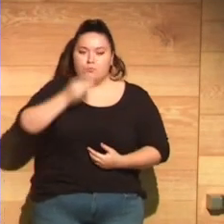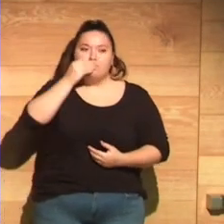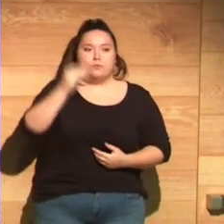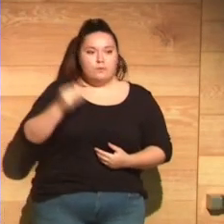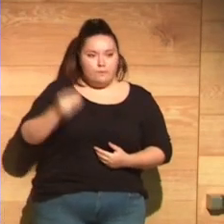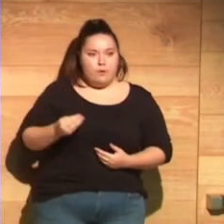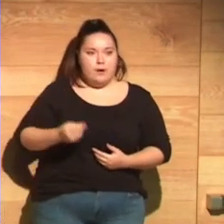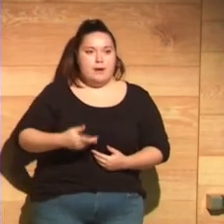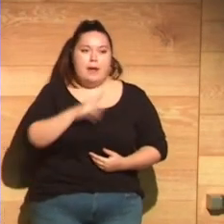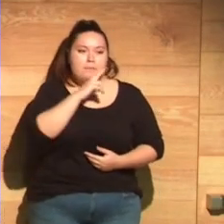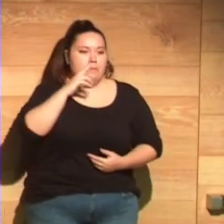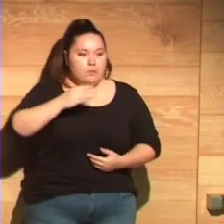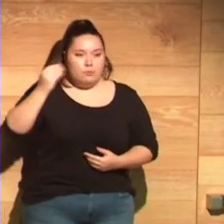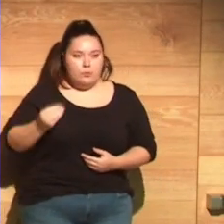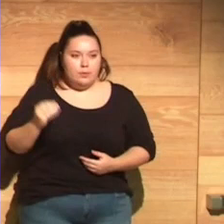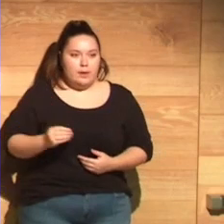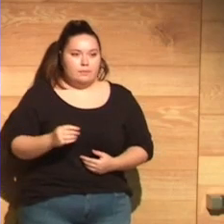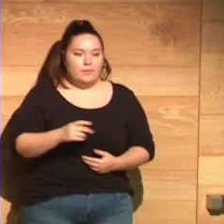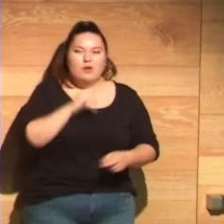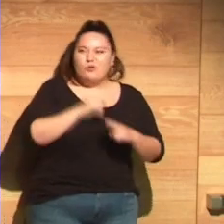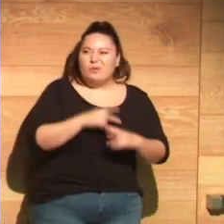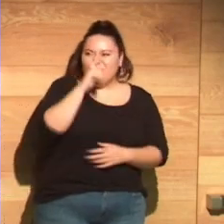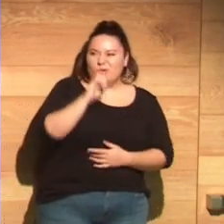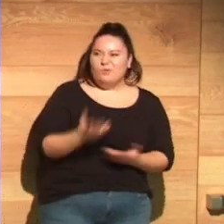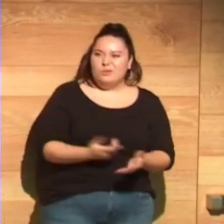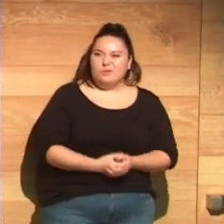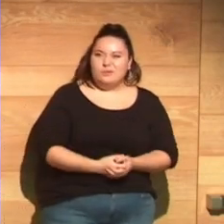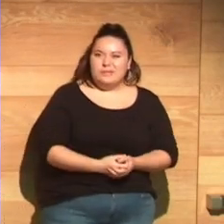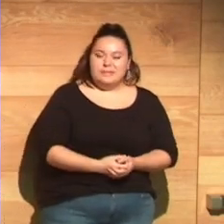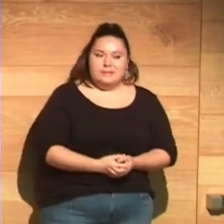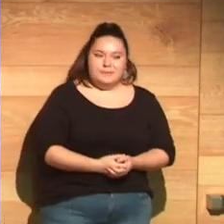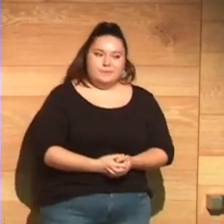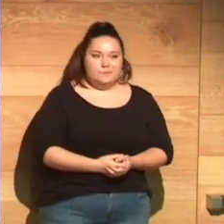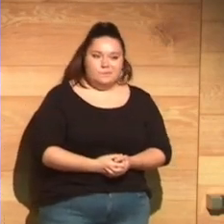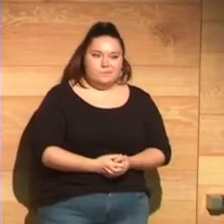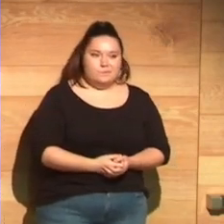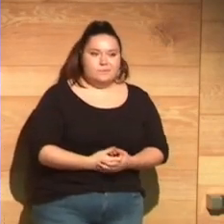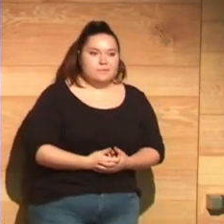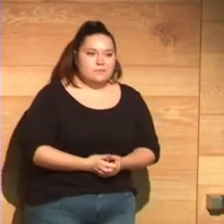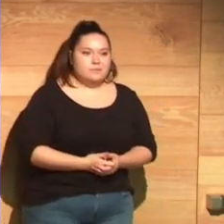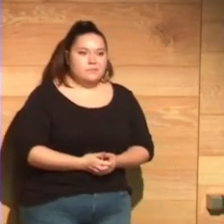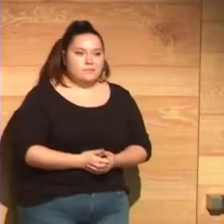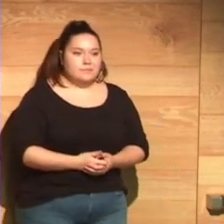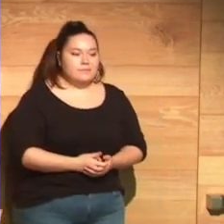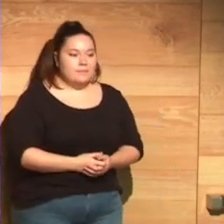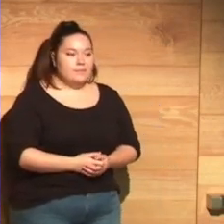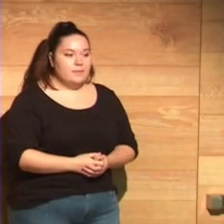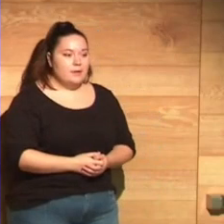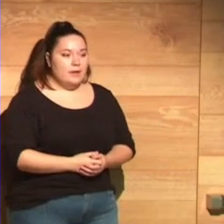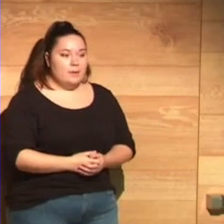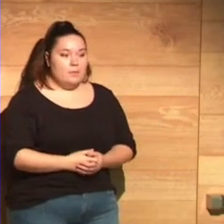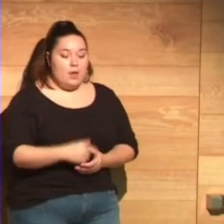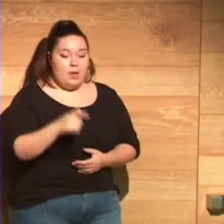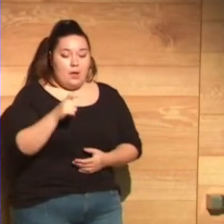una excelente madre. No me acuerdo ahora el nombre de qué actriz era. Bueno, es que al final es como mucho, pero no. Sí,